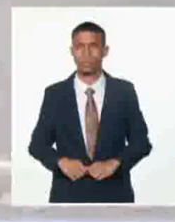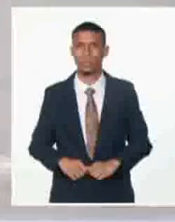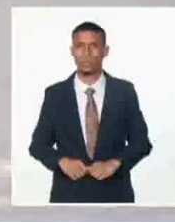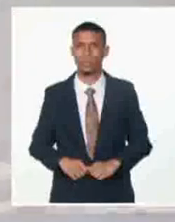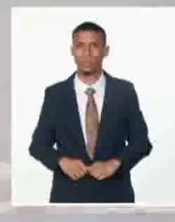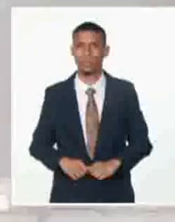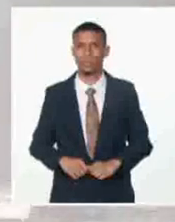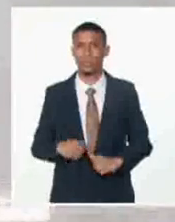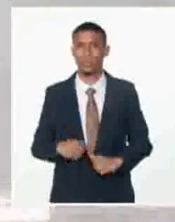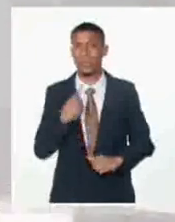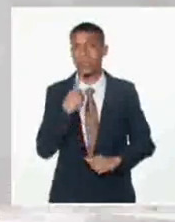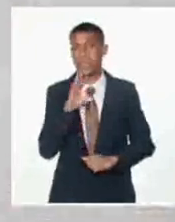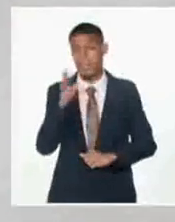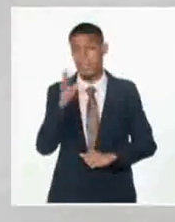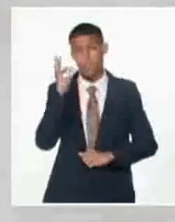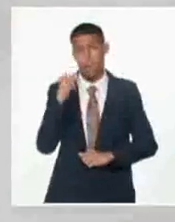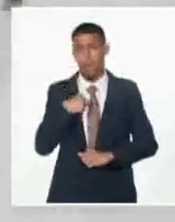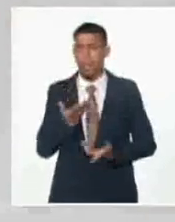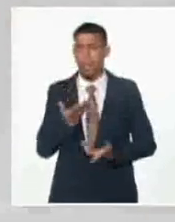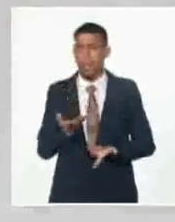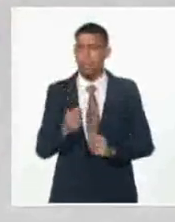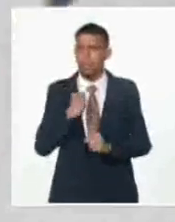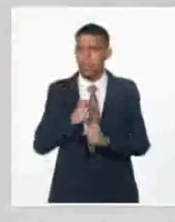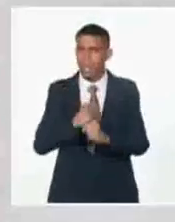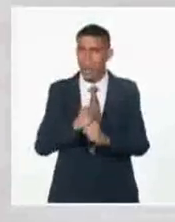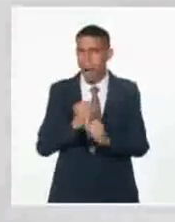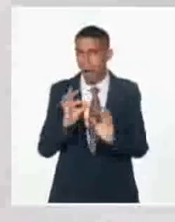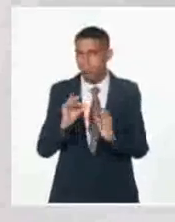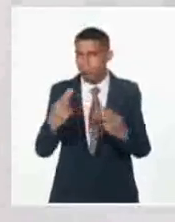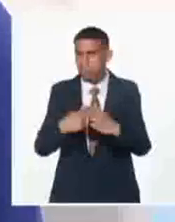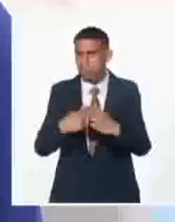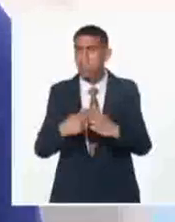en los centroamericanos para cumplir con la delegación cubana. Creo que